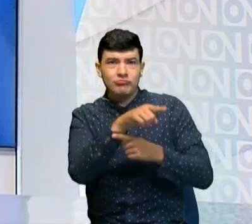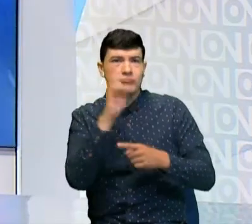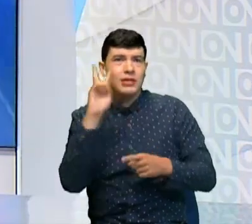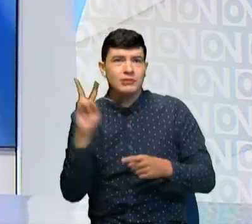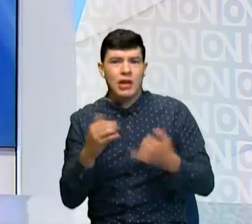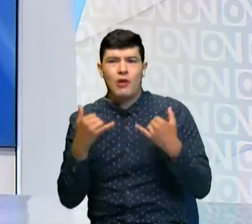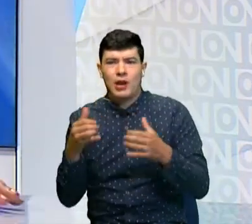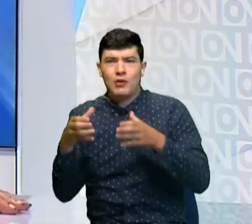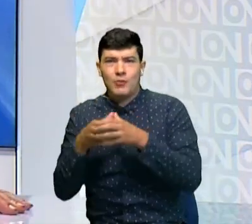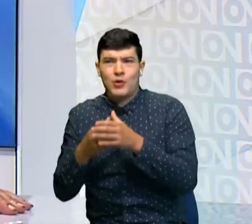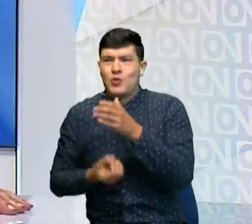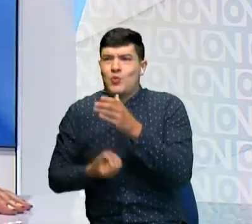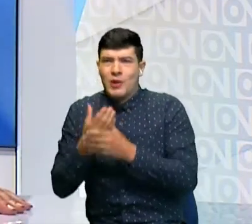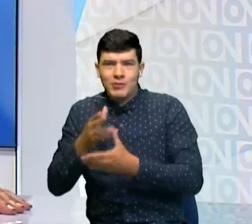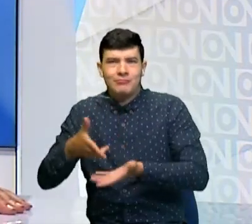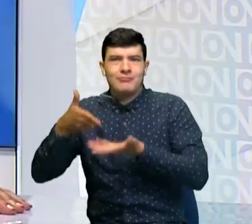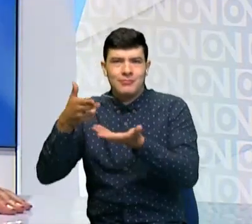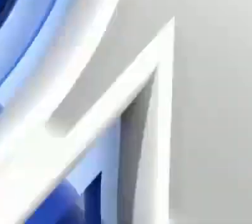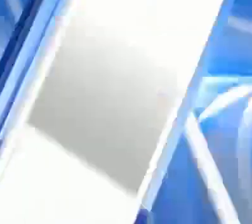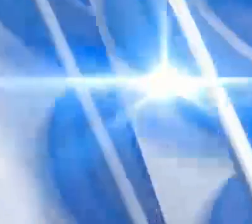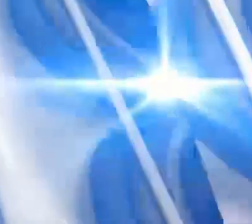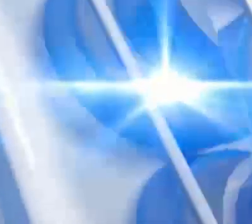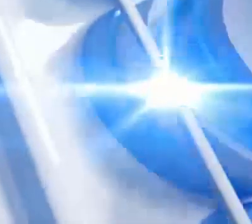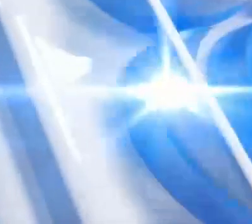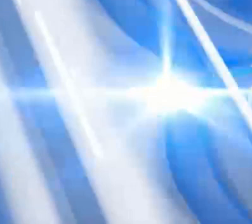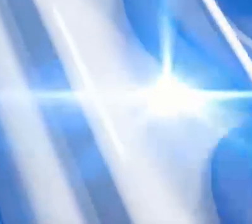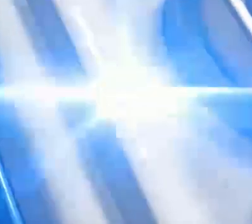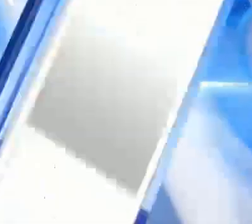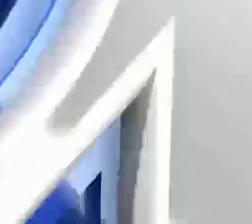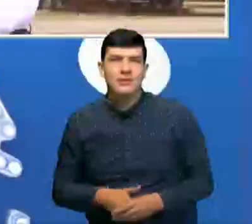y que otros detalles tenemos sobre este anuncio